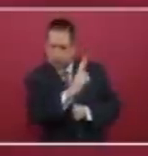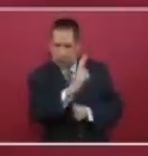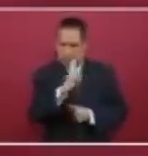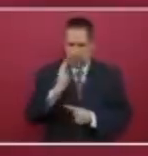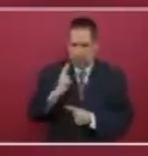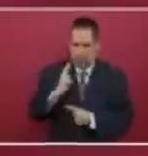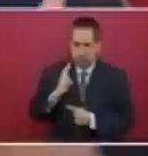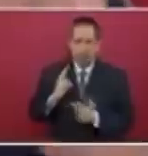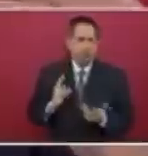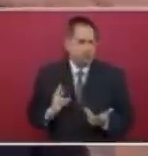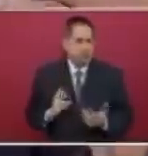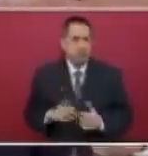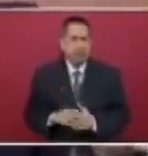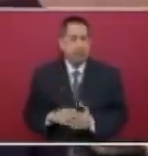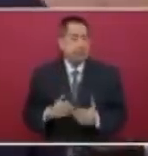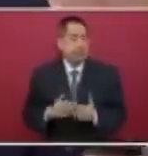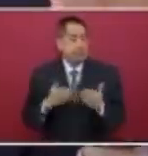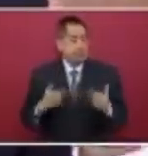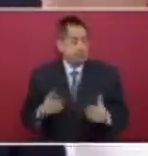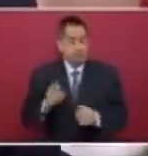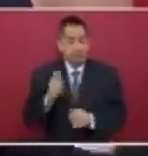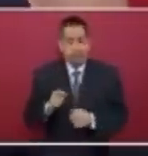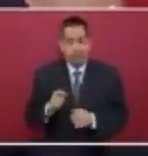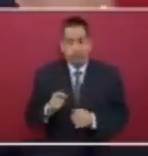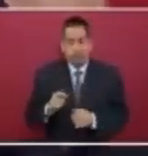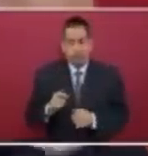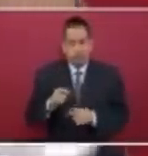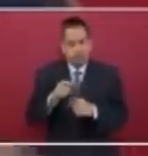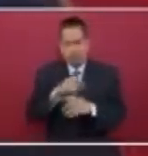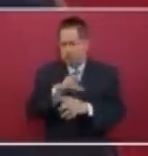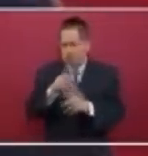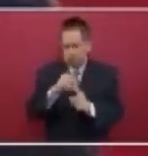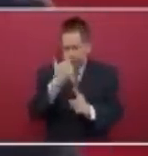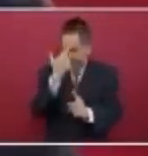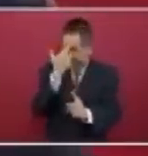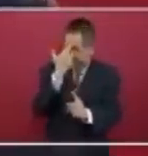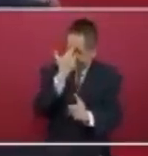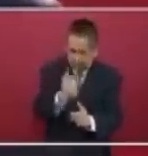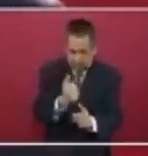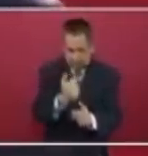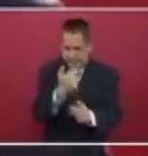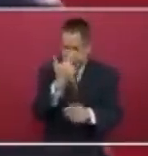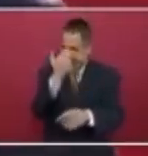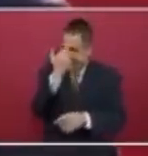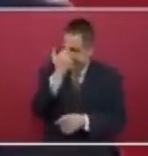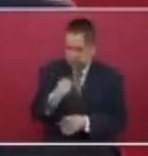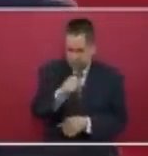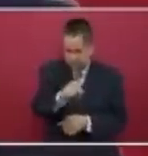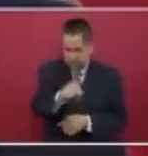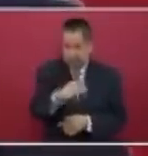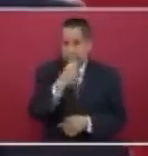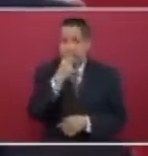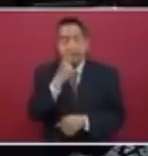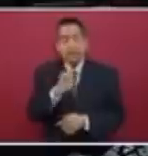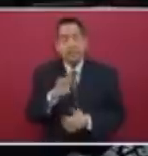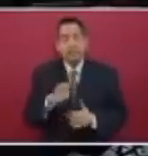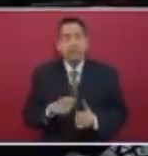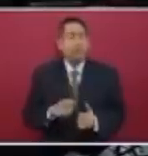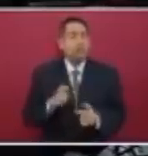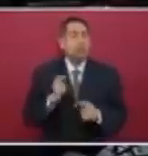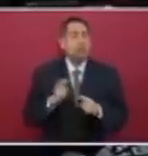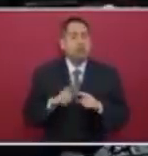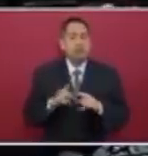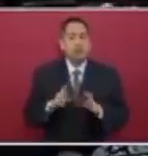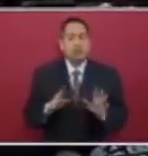ahora en lo que tienes toda la razón toda la razón es en